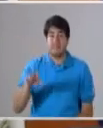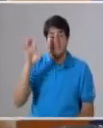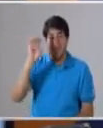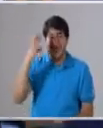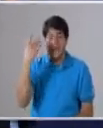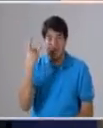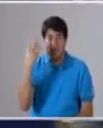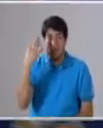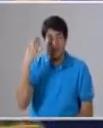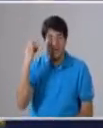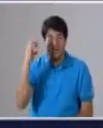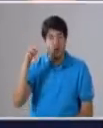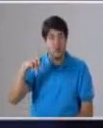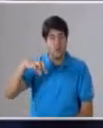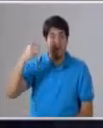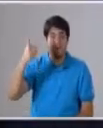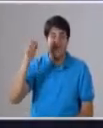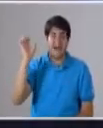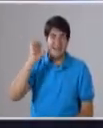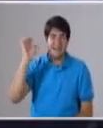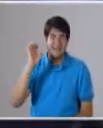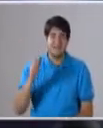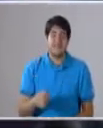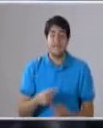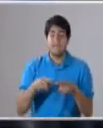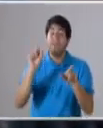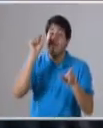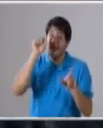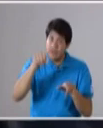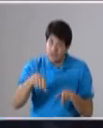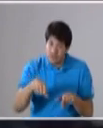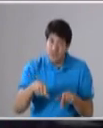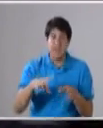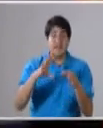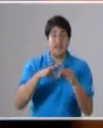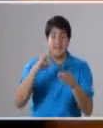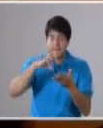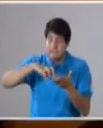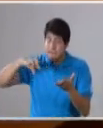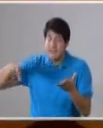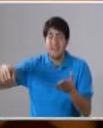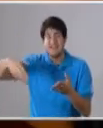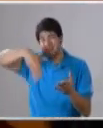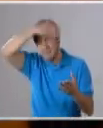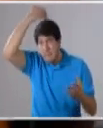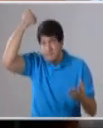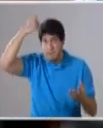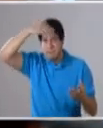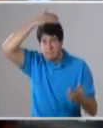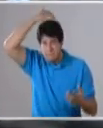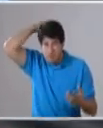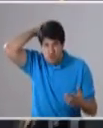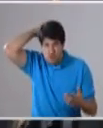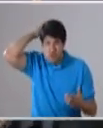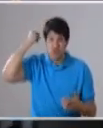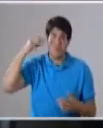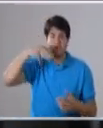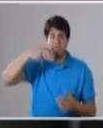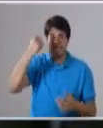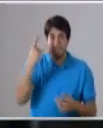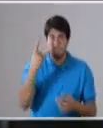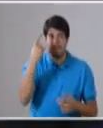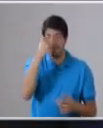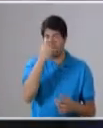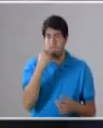El anticristo va a surgir de los países musulmanes. Ahí se va a levantar. Y en caso de que llegara